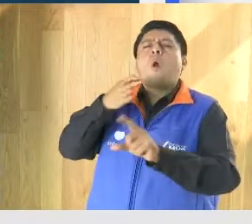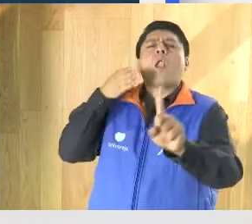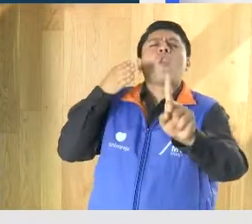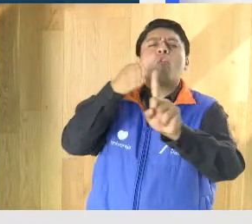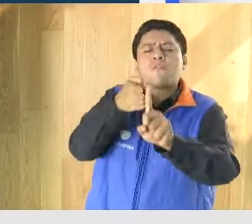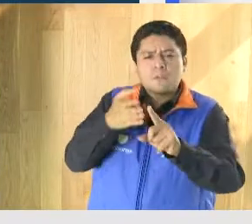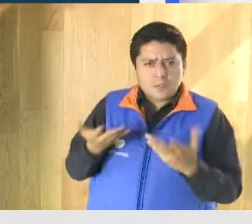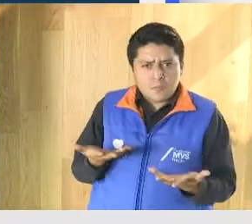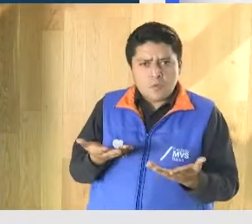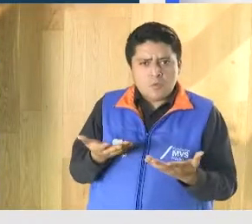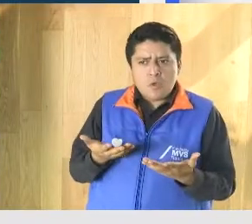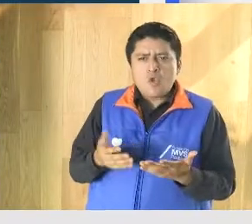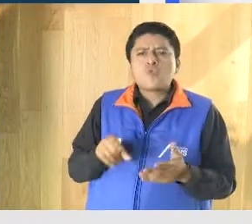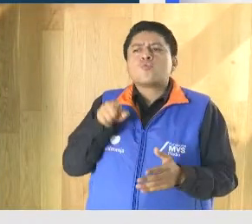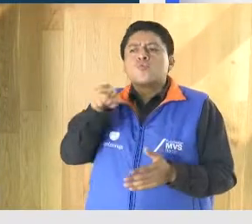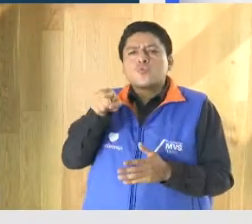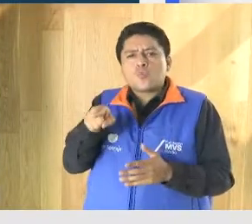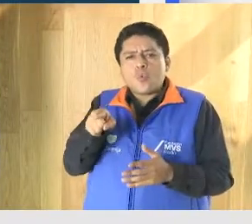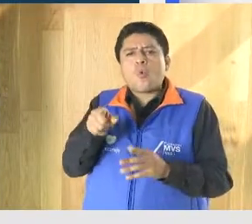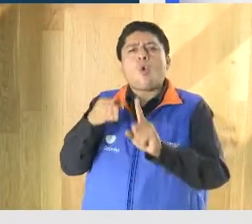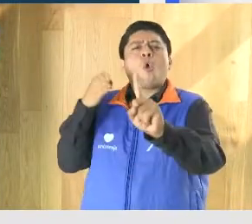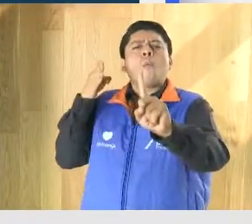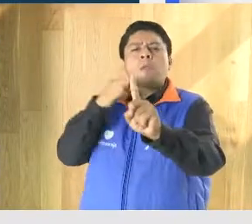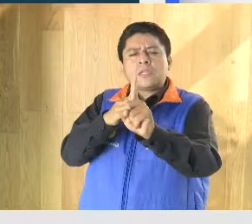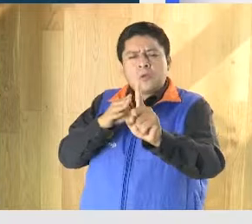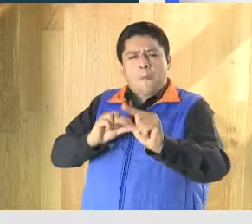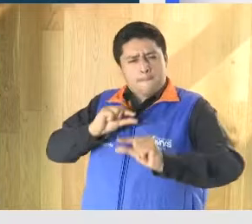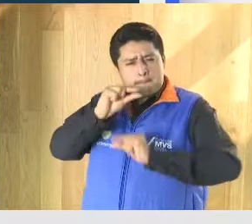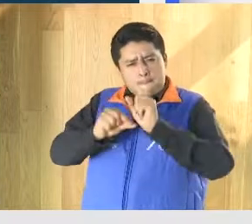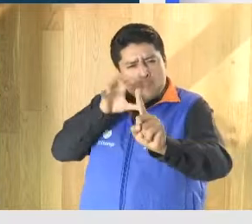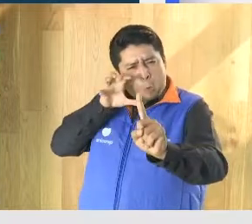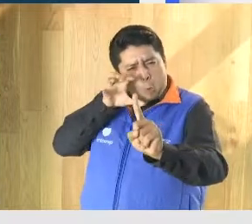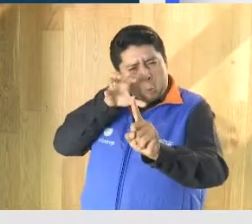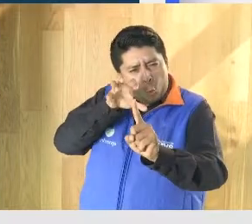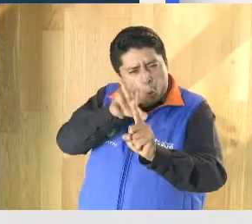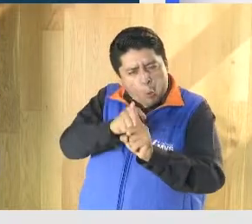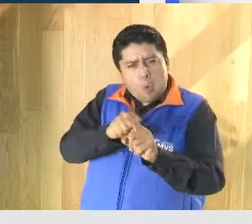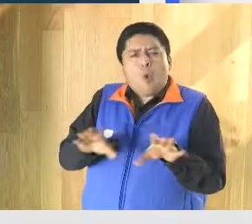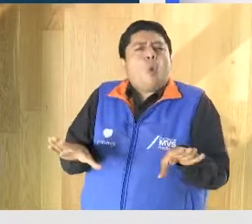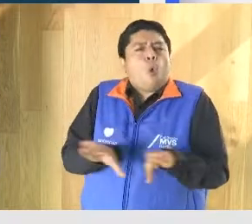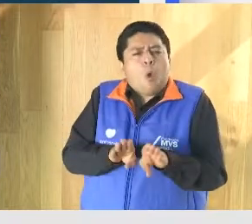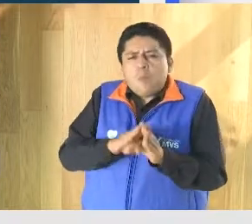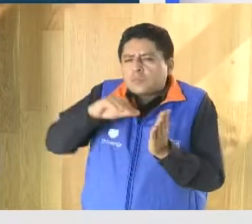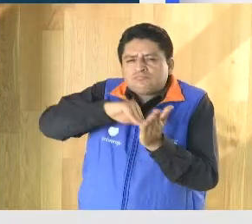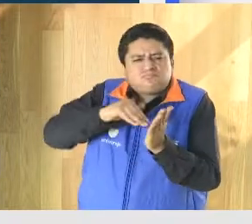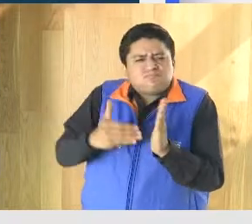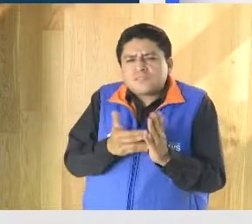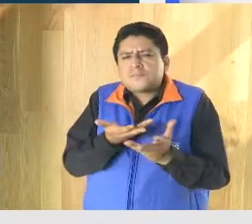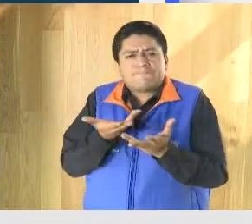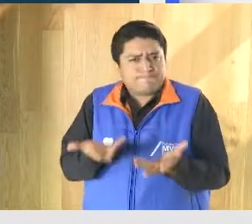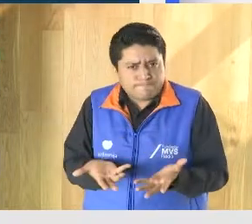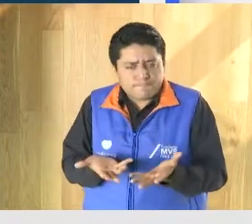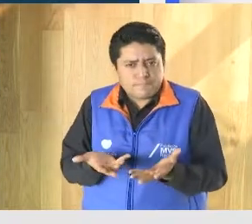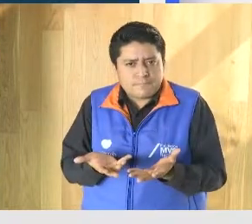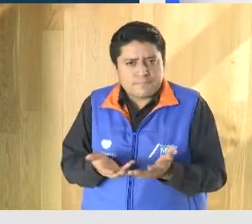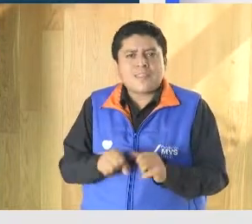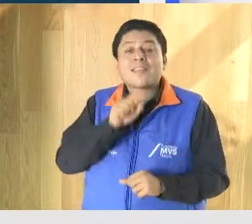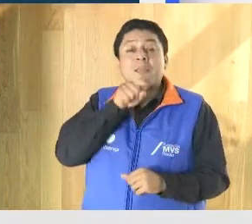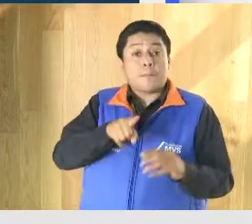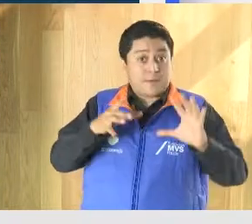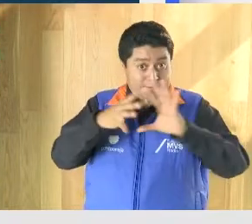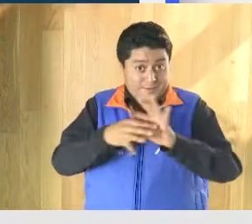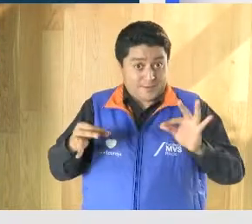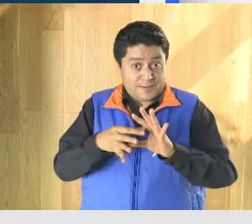¿no? Con una visión de largo plazo y de cambio climático. Igualmente, ellos hablan de hacer la sostenibilidad